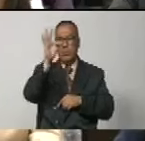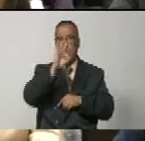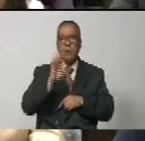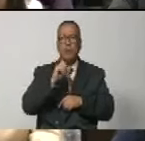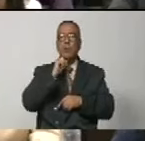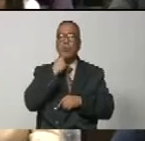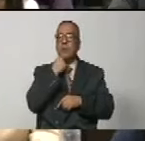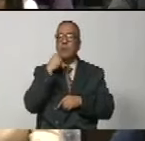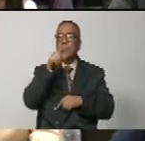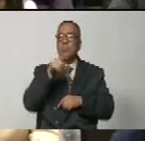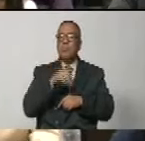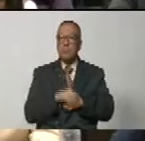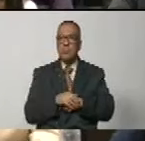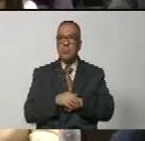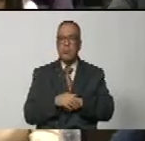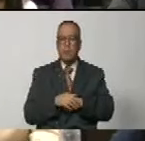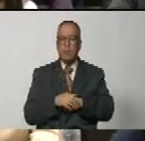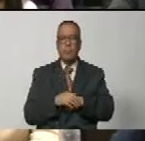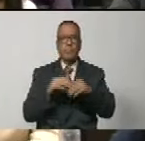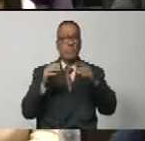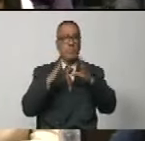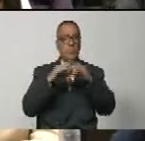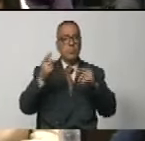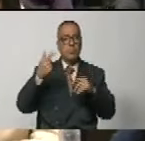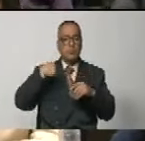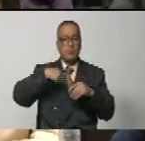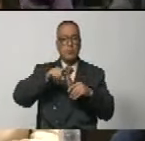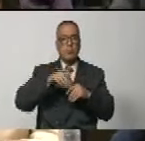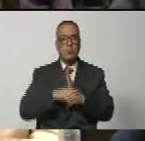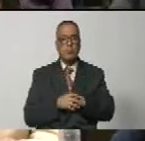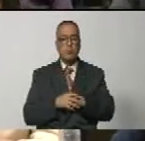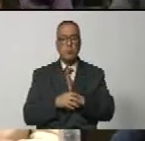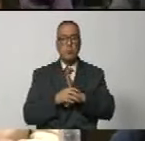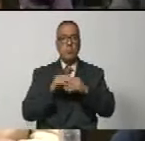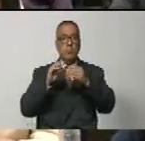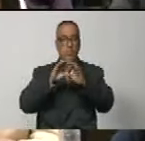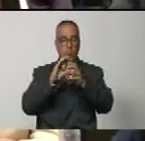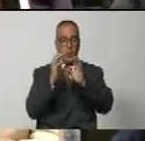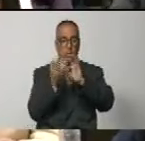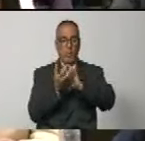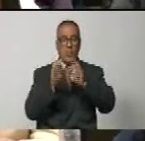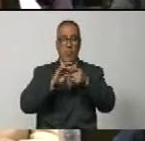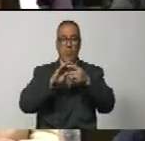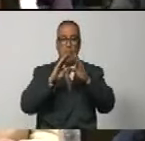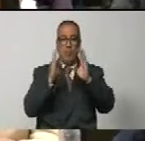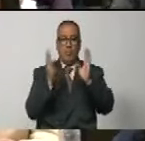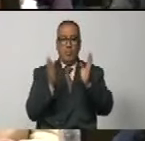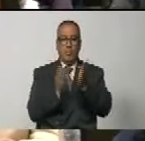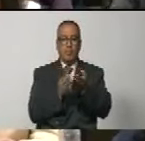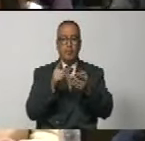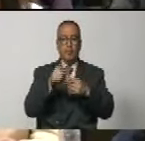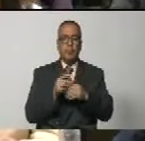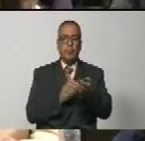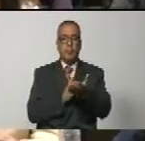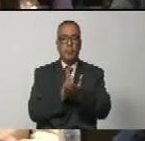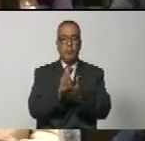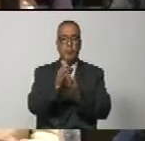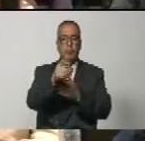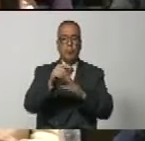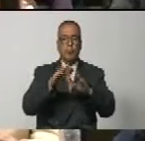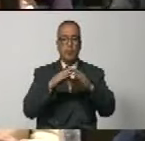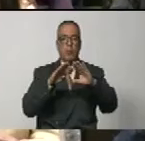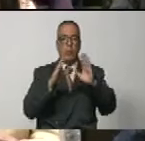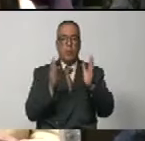Rusia, de Rusia y todo lo que tiene que ver con el esquema geopolítico mundial que está en marcha en un